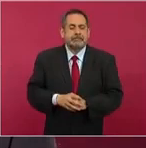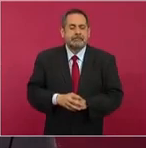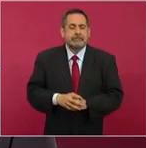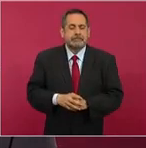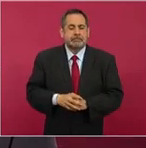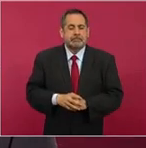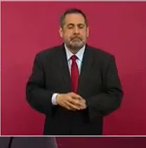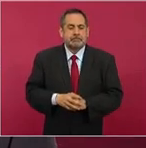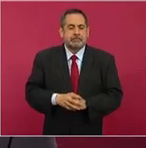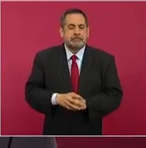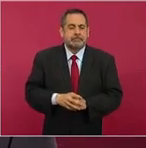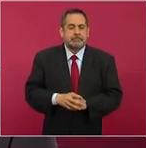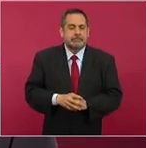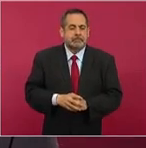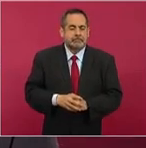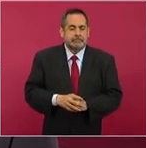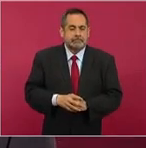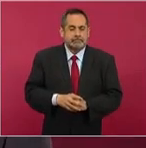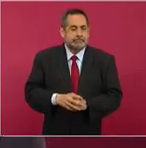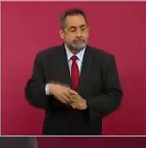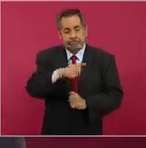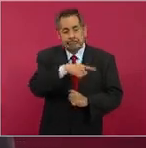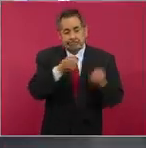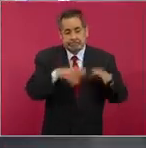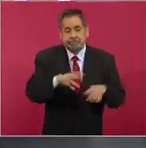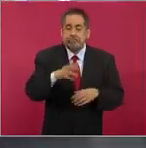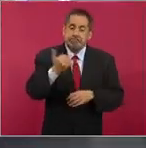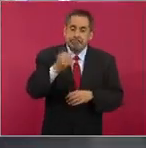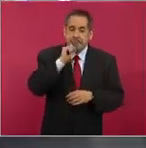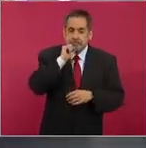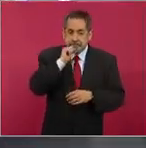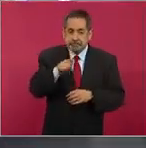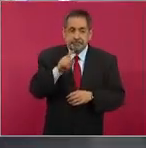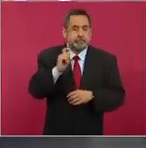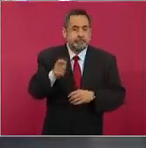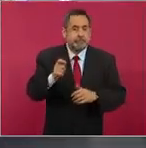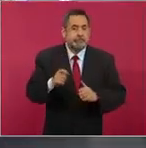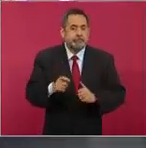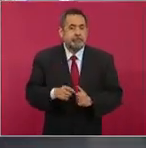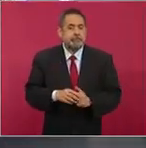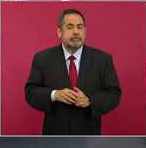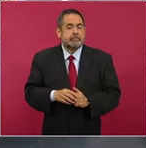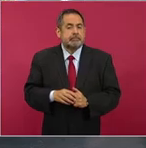Porque sí afectan y que también